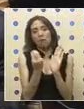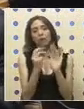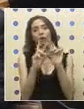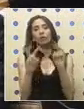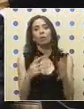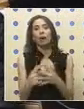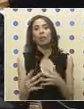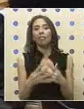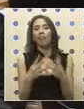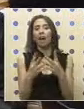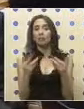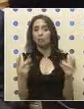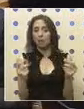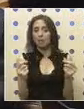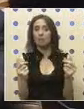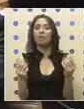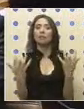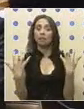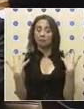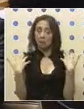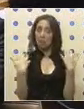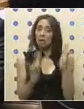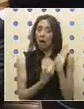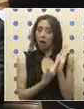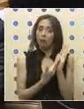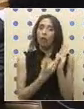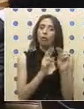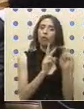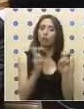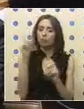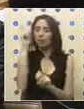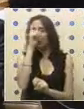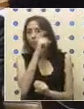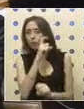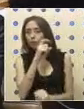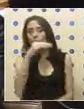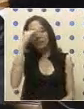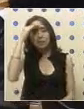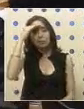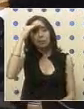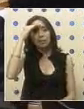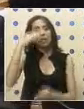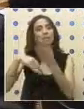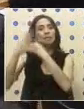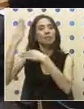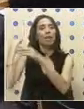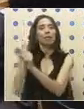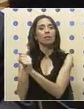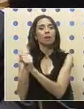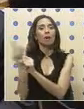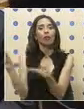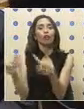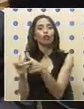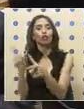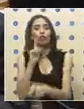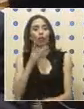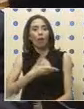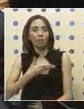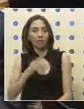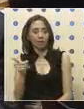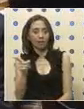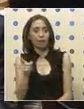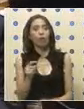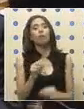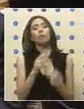transparencia, que se hace cargo también de las dificultades y de las experiencias de trabajo que el Consejo ha vivido hasta la fecha de hoy. Y dos